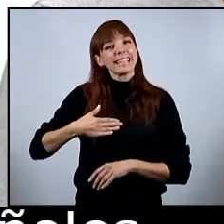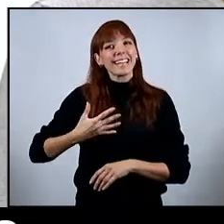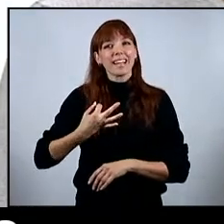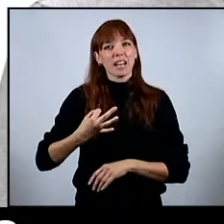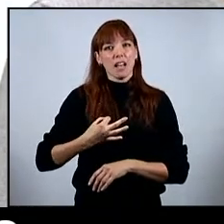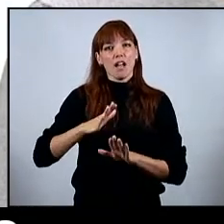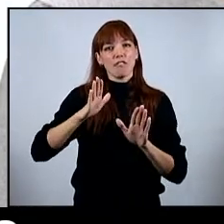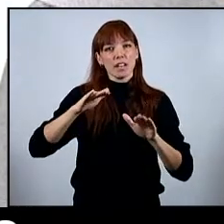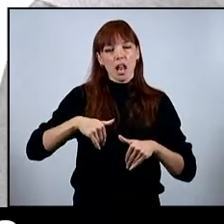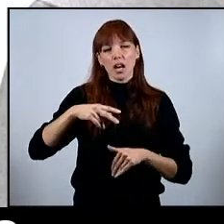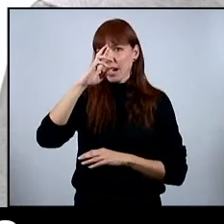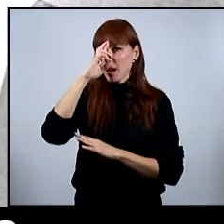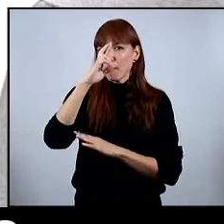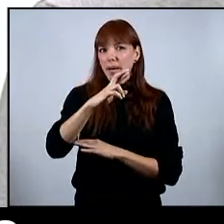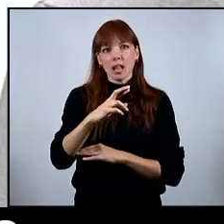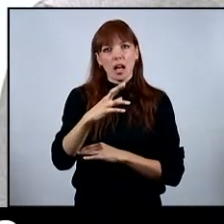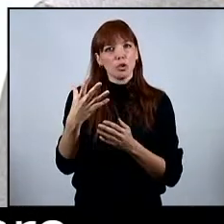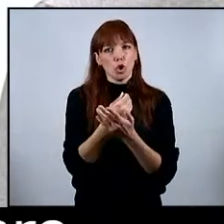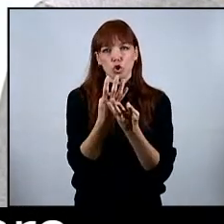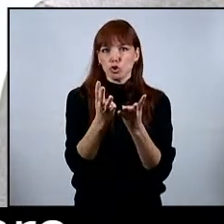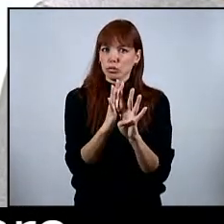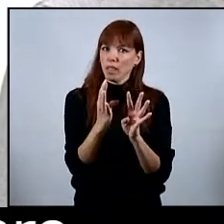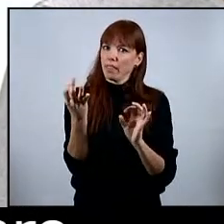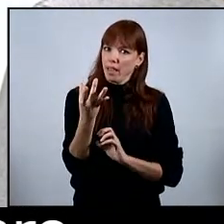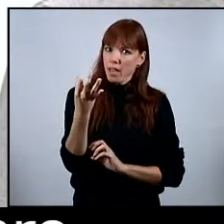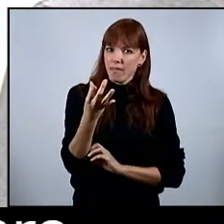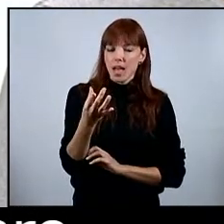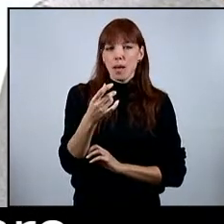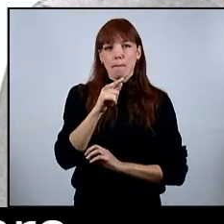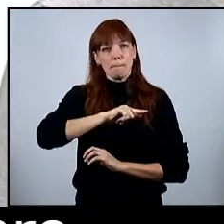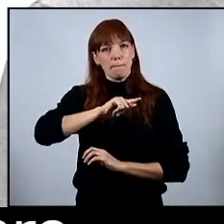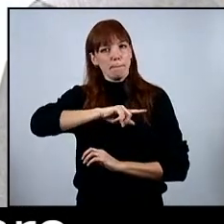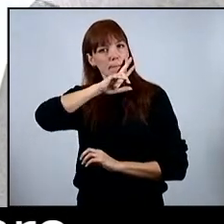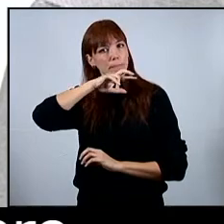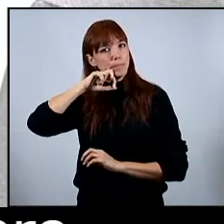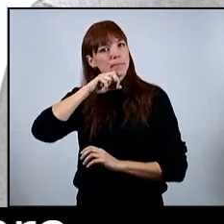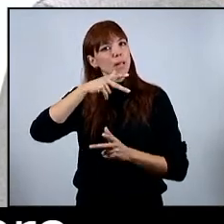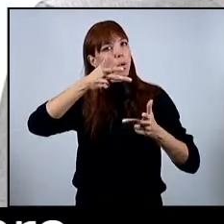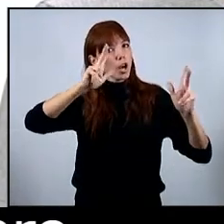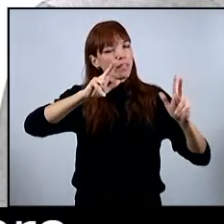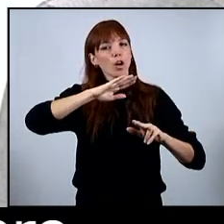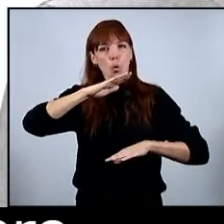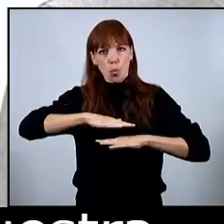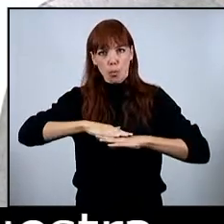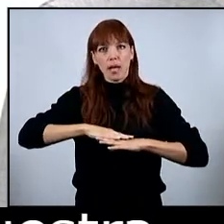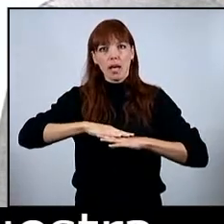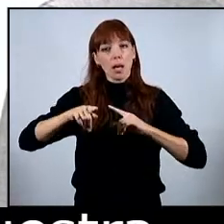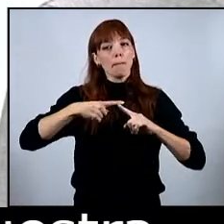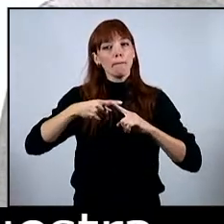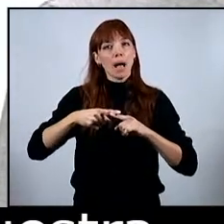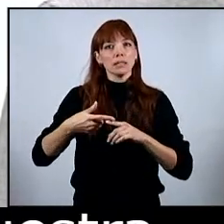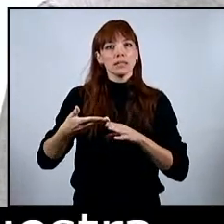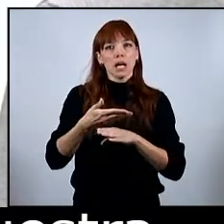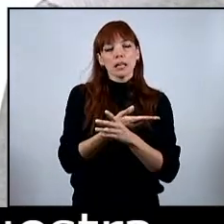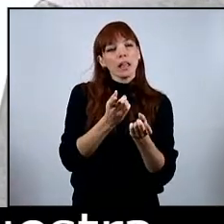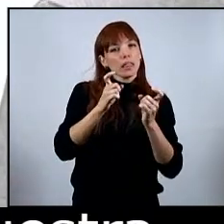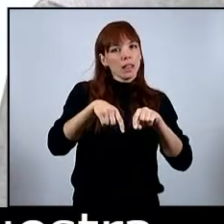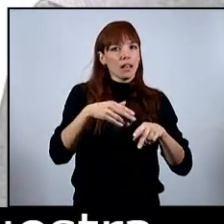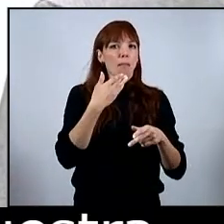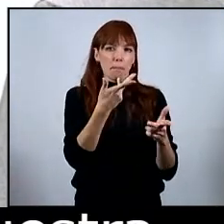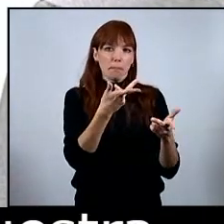manifestaciones se hagan siempre respetando a los demás, respetando los principios de nuestra democracia y que estén previstas y